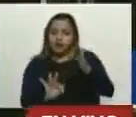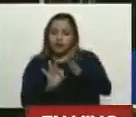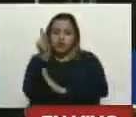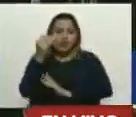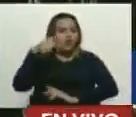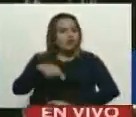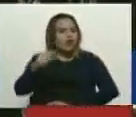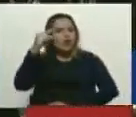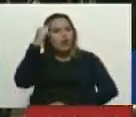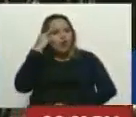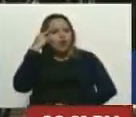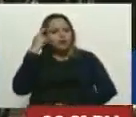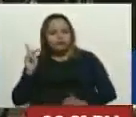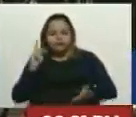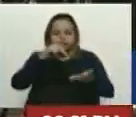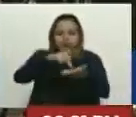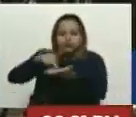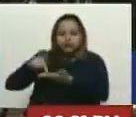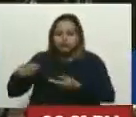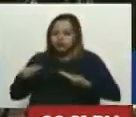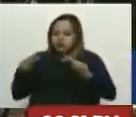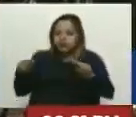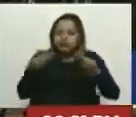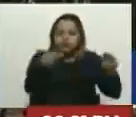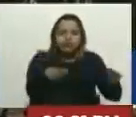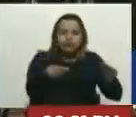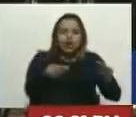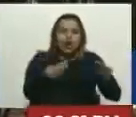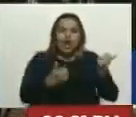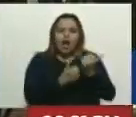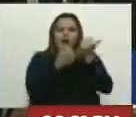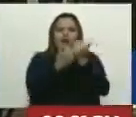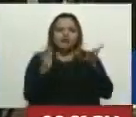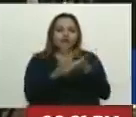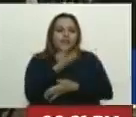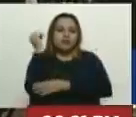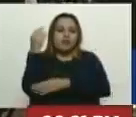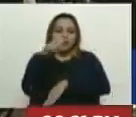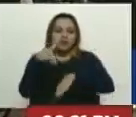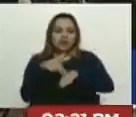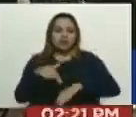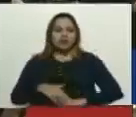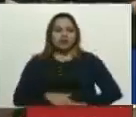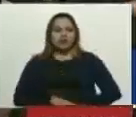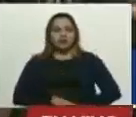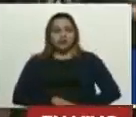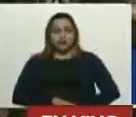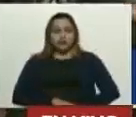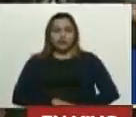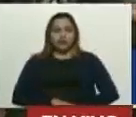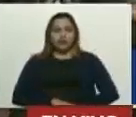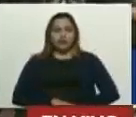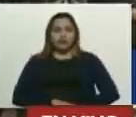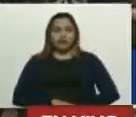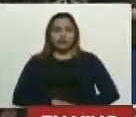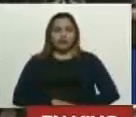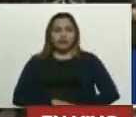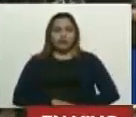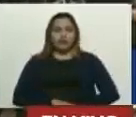día de hoy han venido a entregar sus aportes a la Asamblea Nacional. Estoy por culminar psicopedagogía, soy